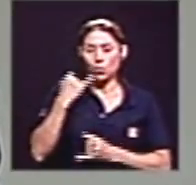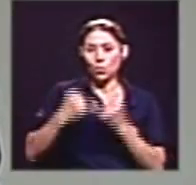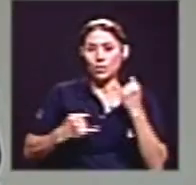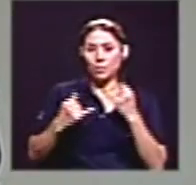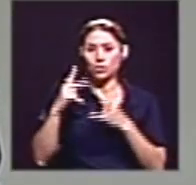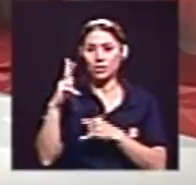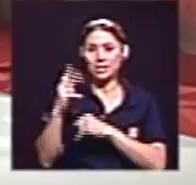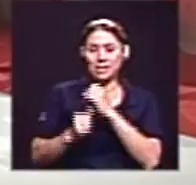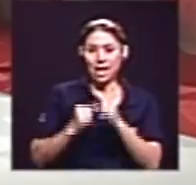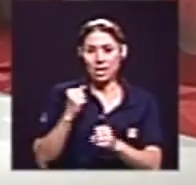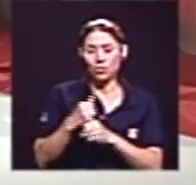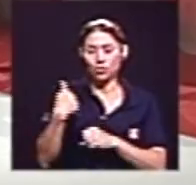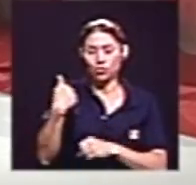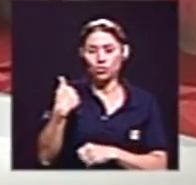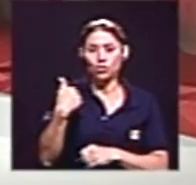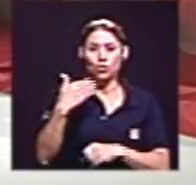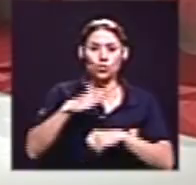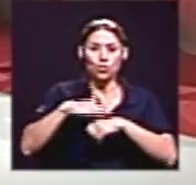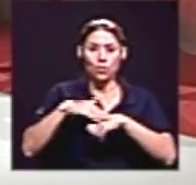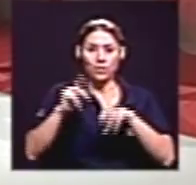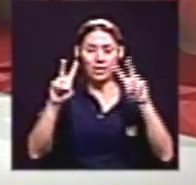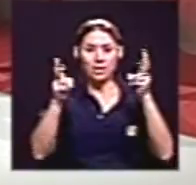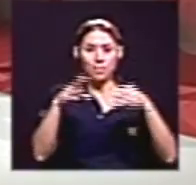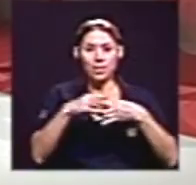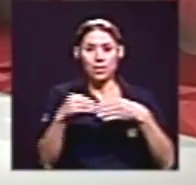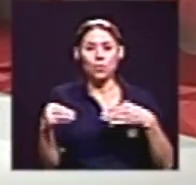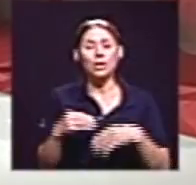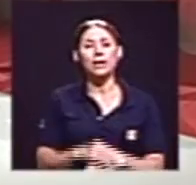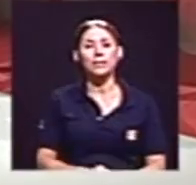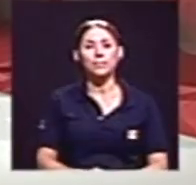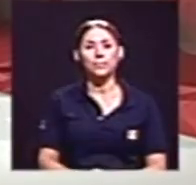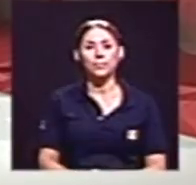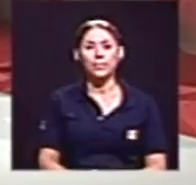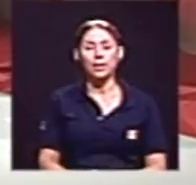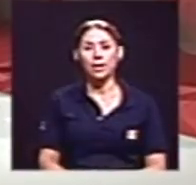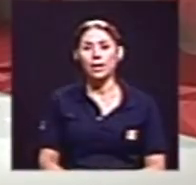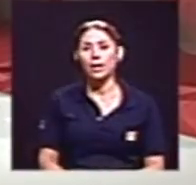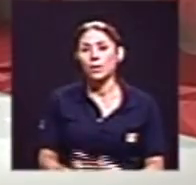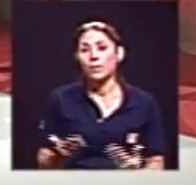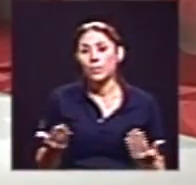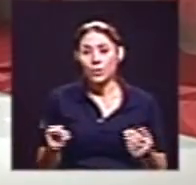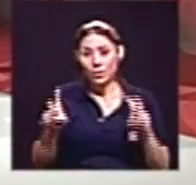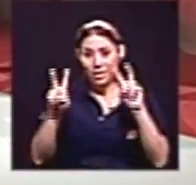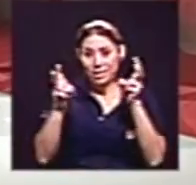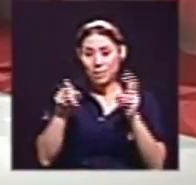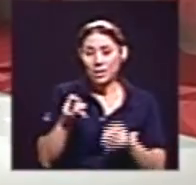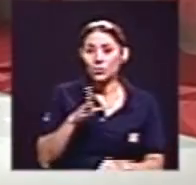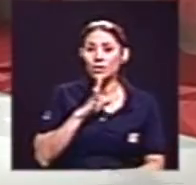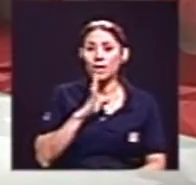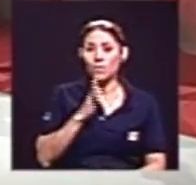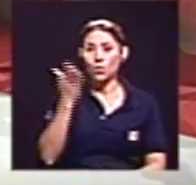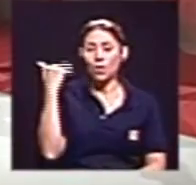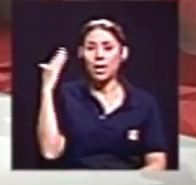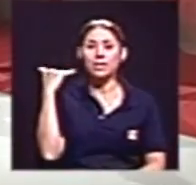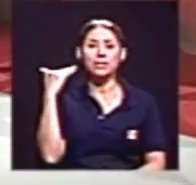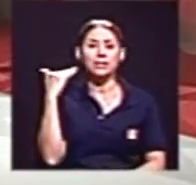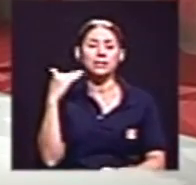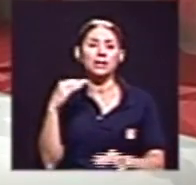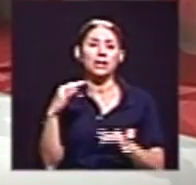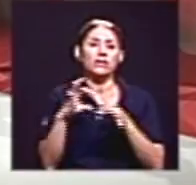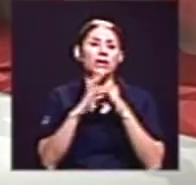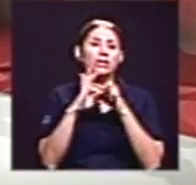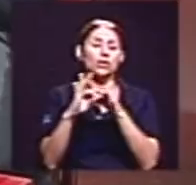el tema que ya usted lo mencionó, no sé si quiere ser más específico, en términos de las tareas, digamos, en el